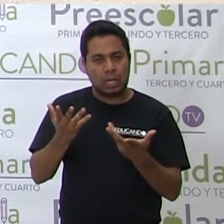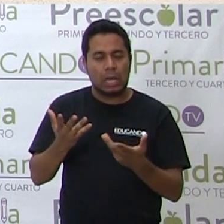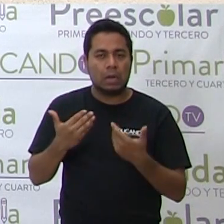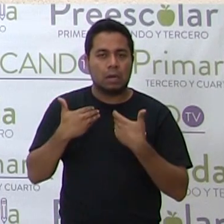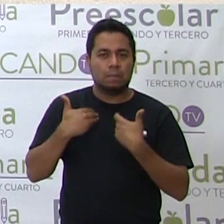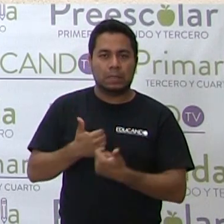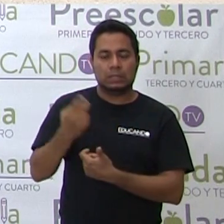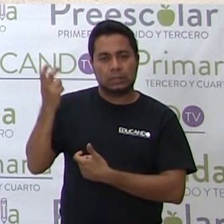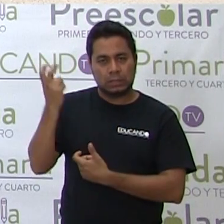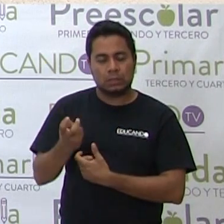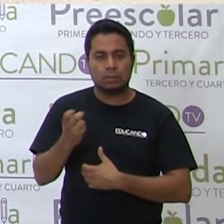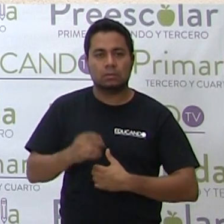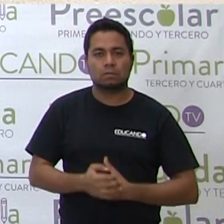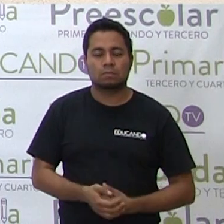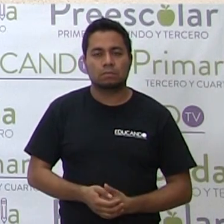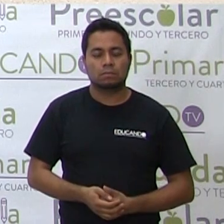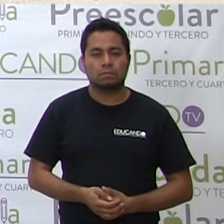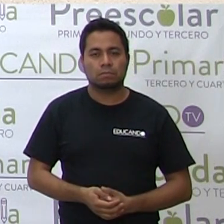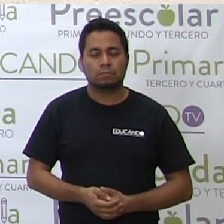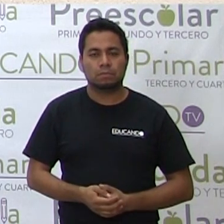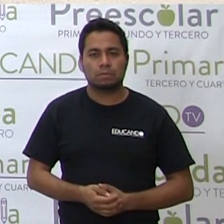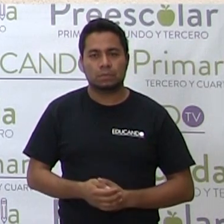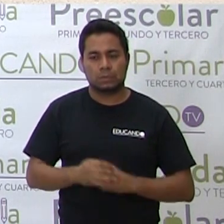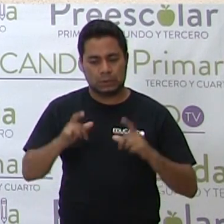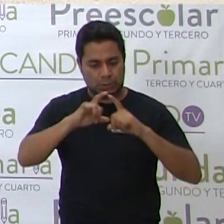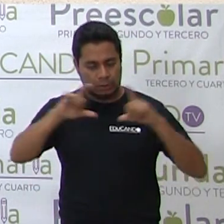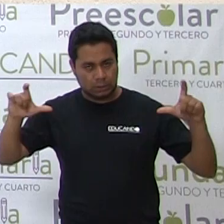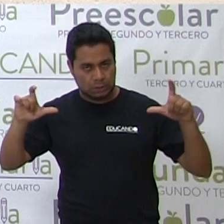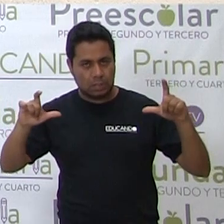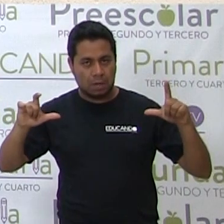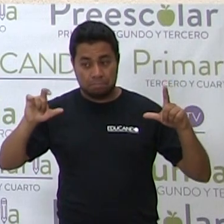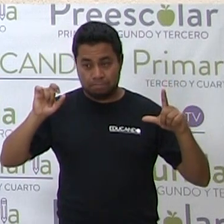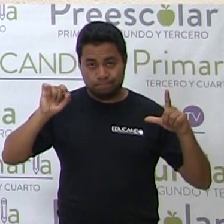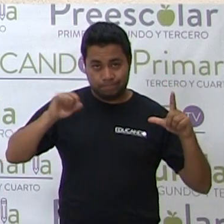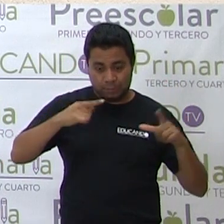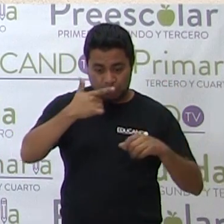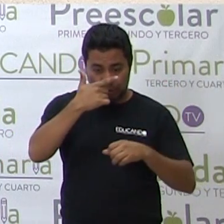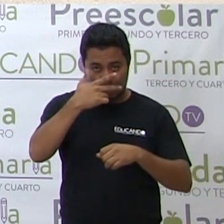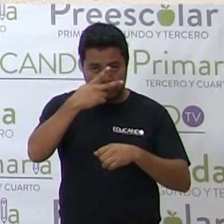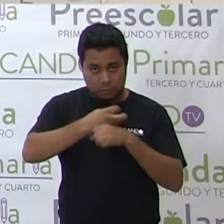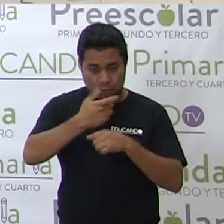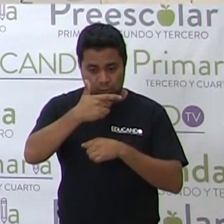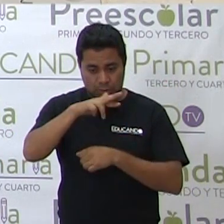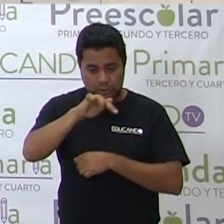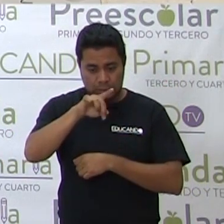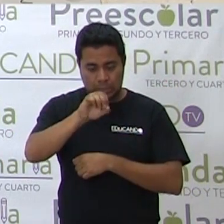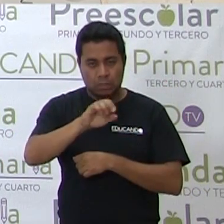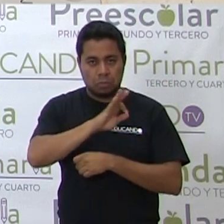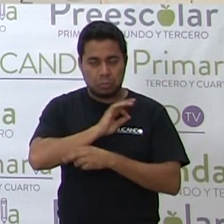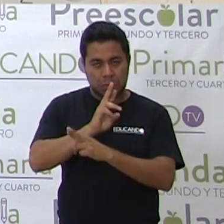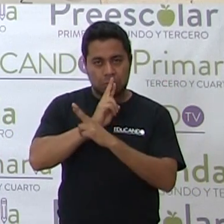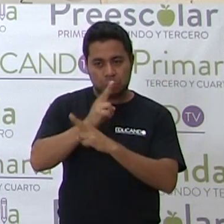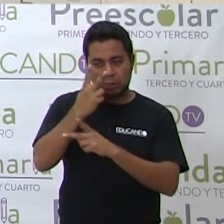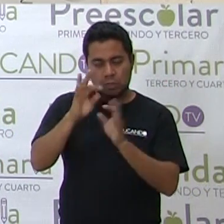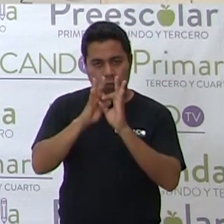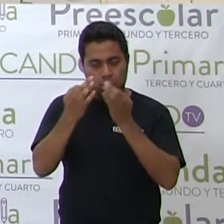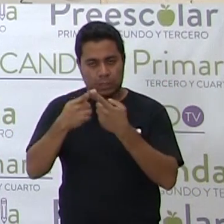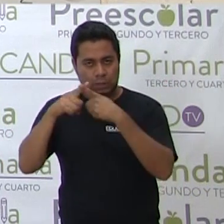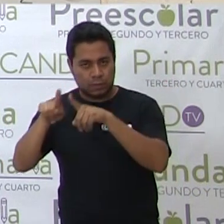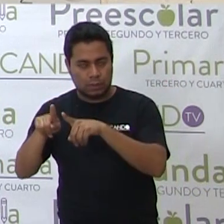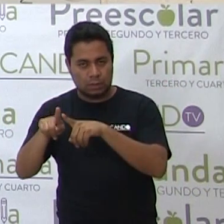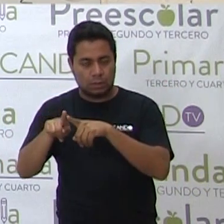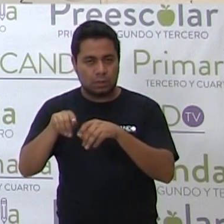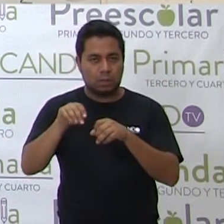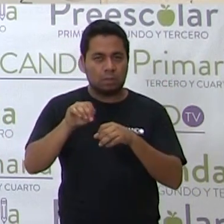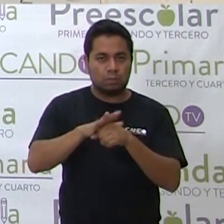quedado Claro que este una ecuación cuadrática o de segundo grado lo podemos resolver por los dos métodos